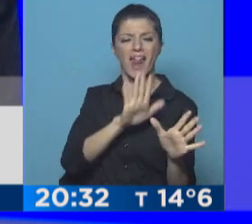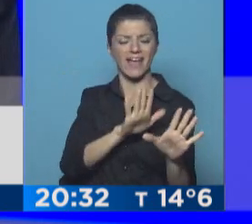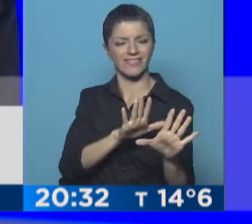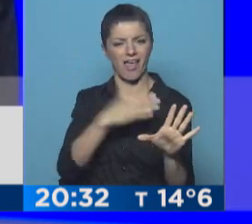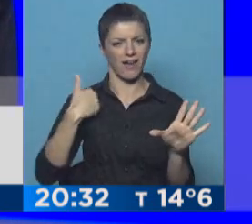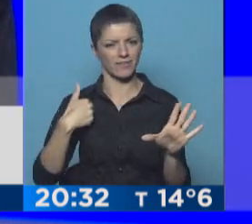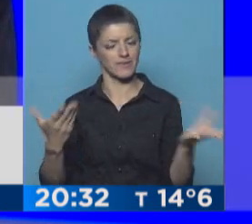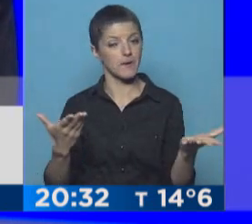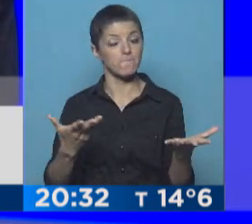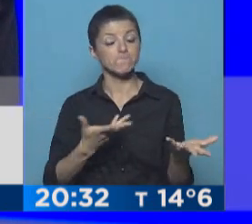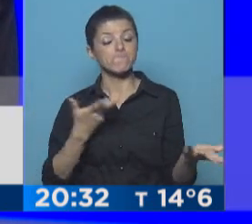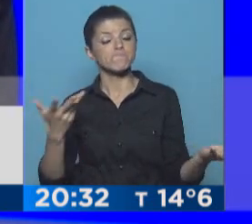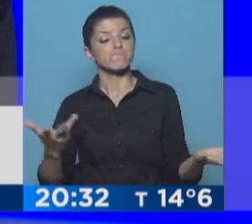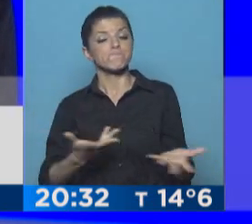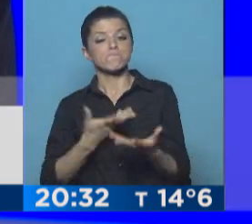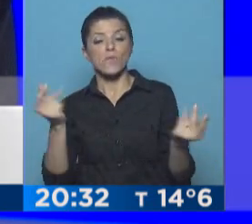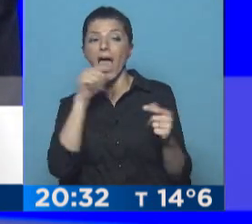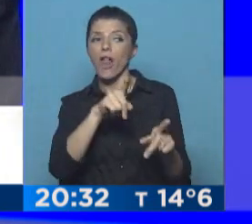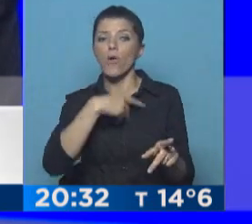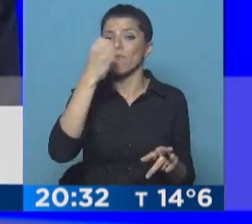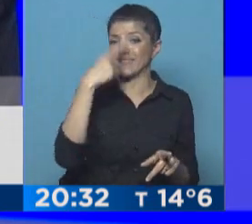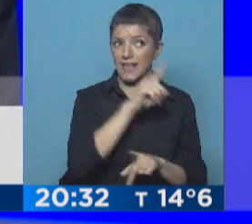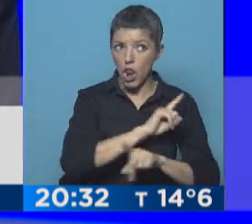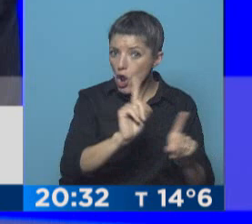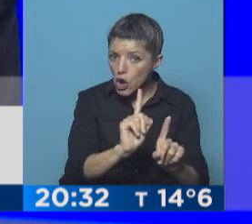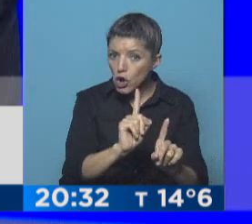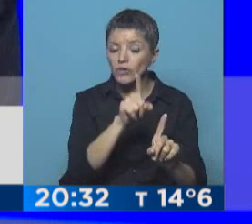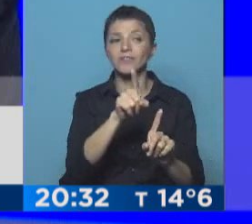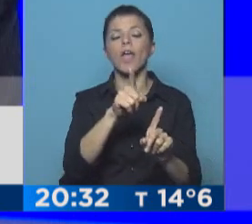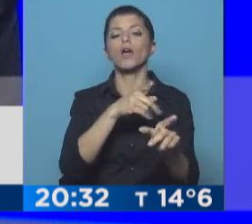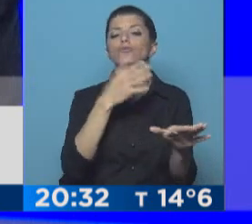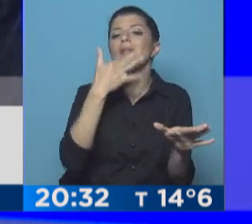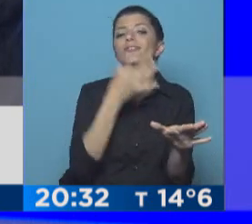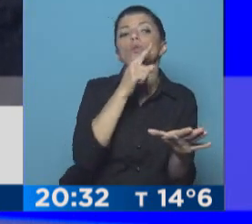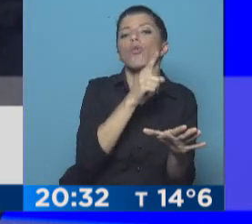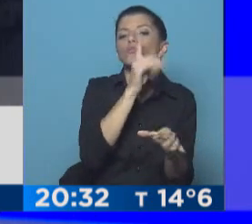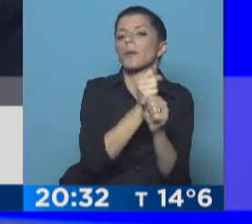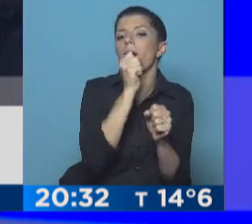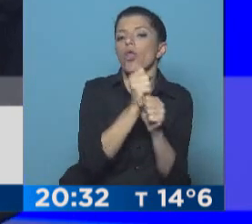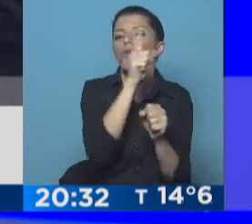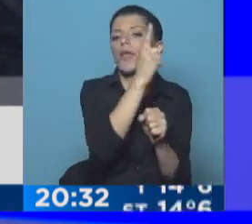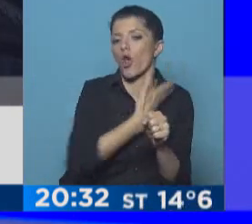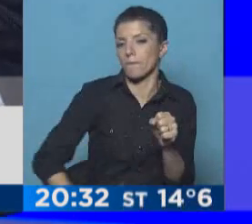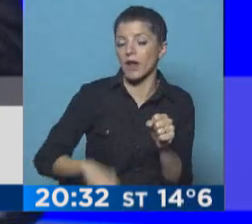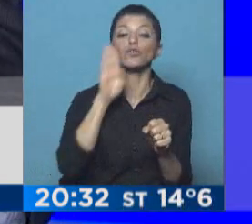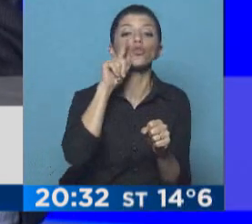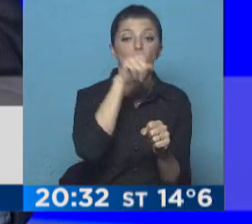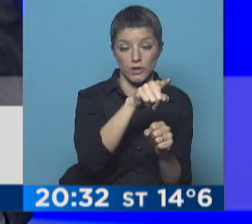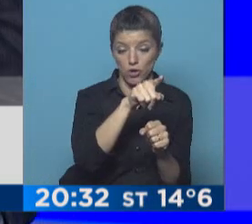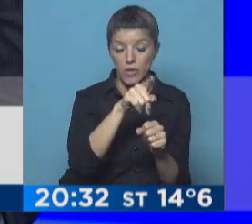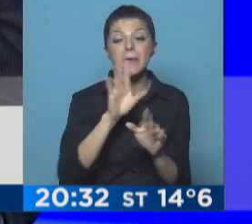manera no ha sido una reacción oficial es una reacción oficiosa de algún funcionario del departamento de estado todavía se